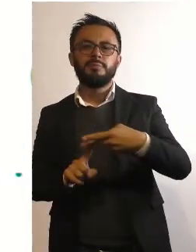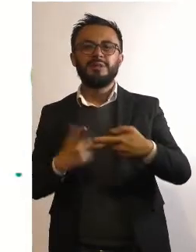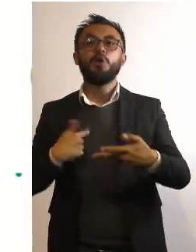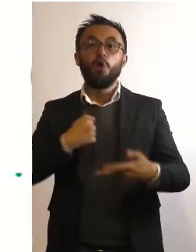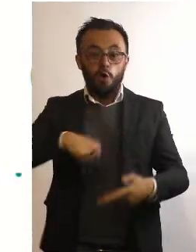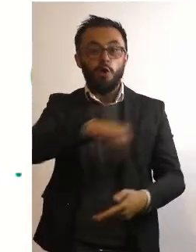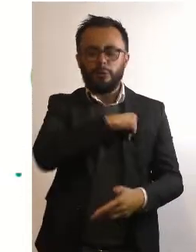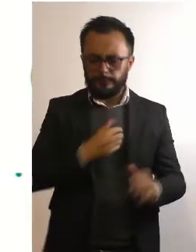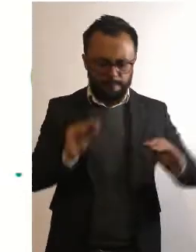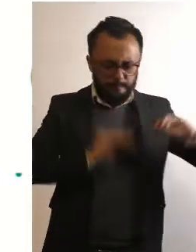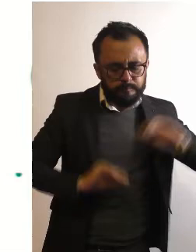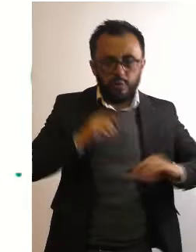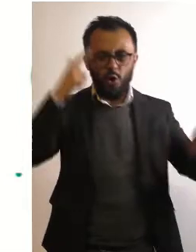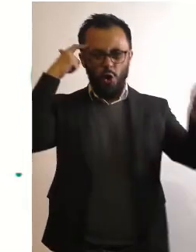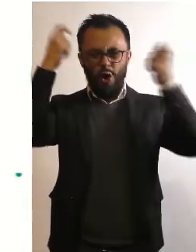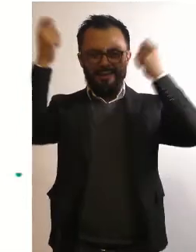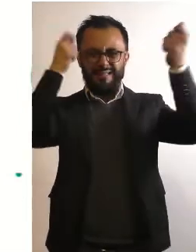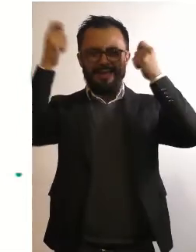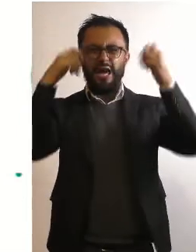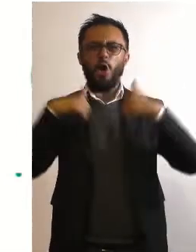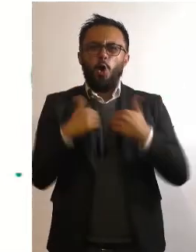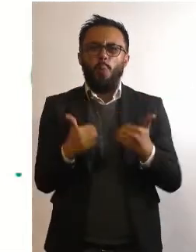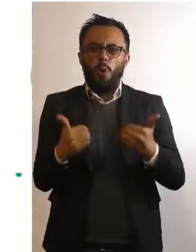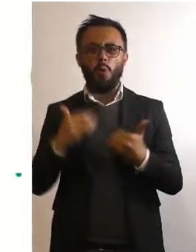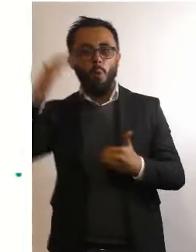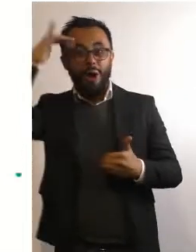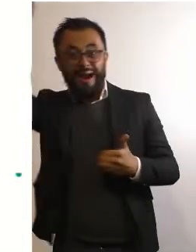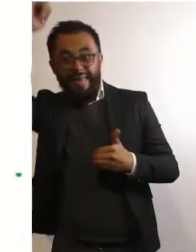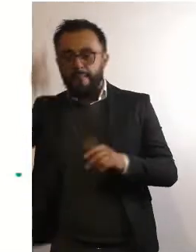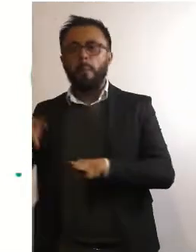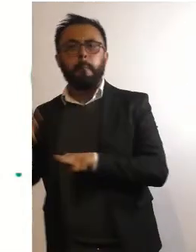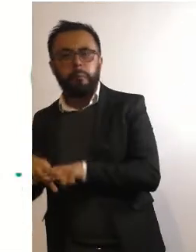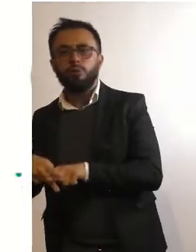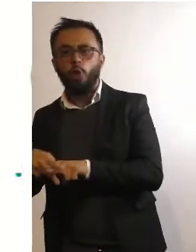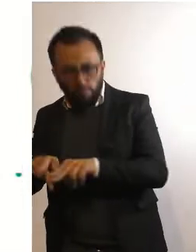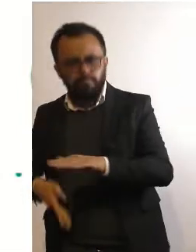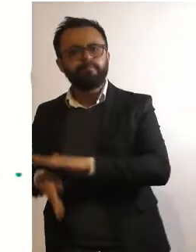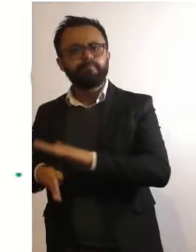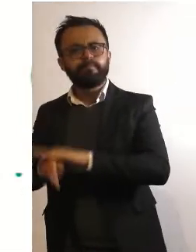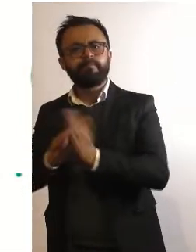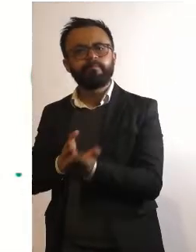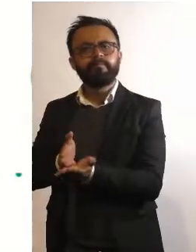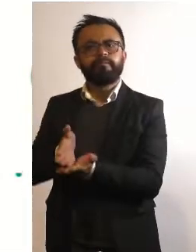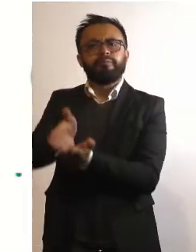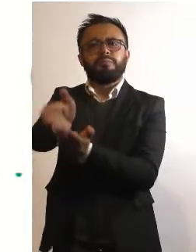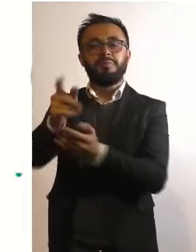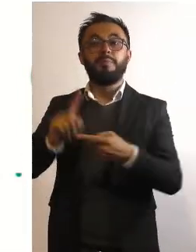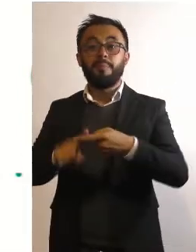una estrategia de transformación académica, una estrategia de prácticas innovadoras.